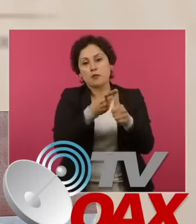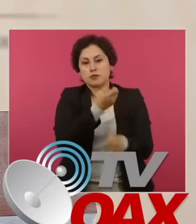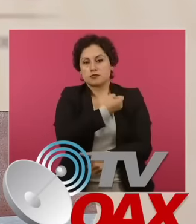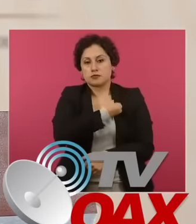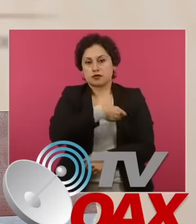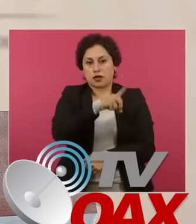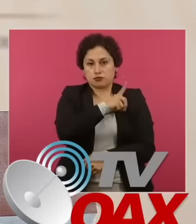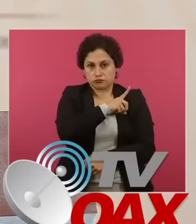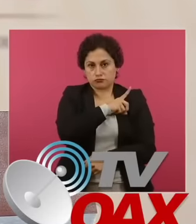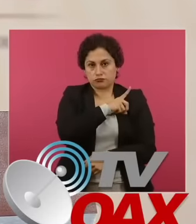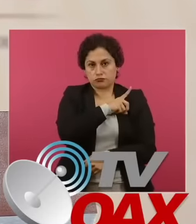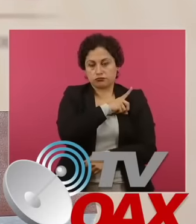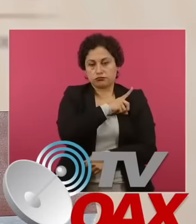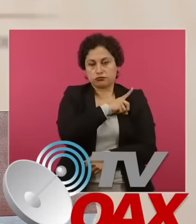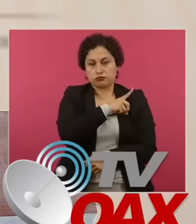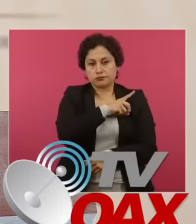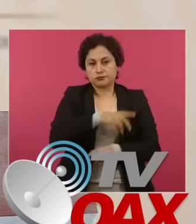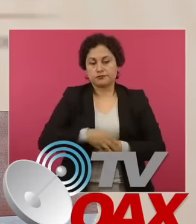Y